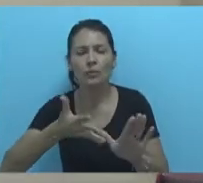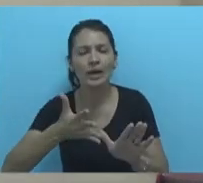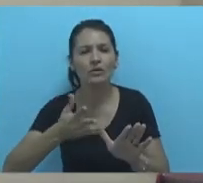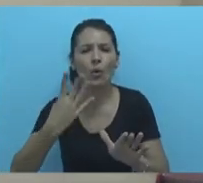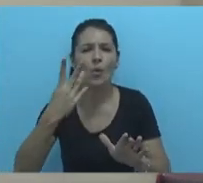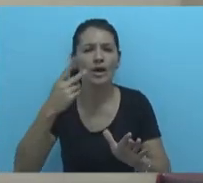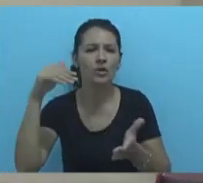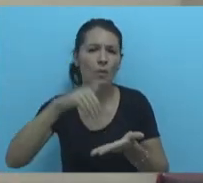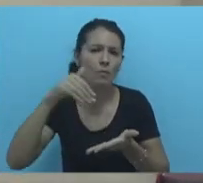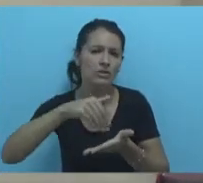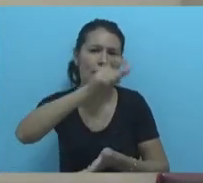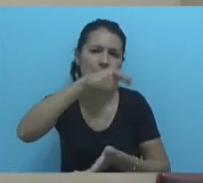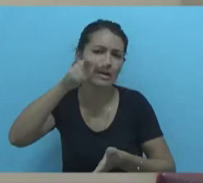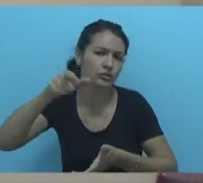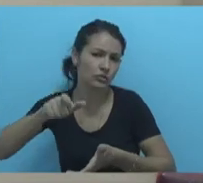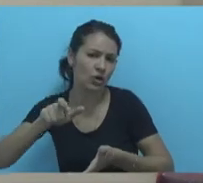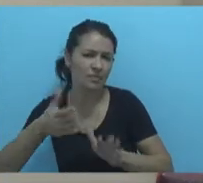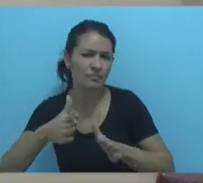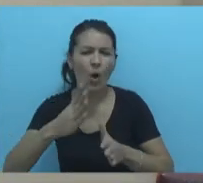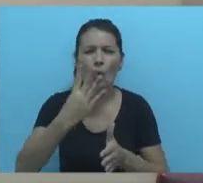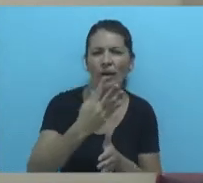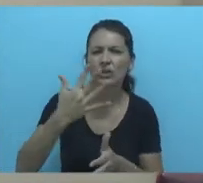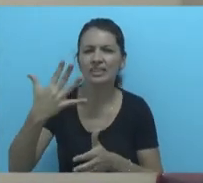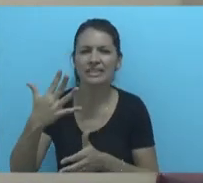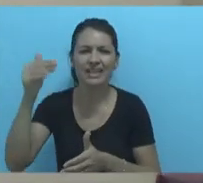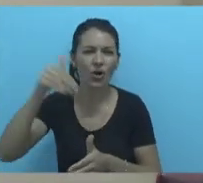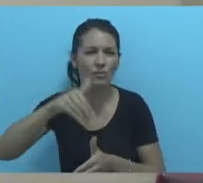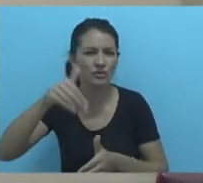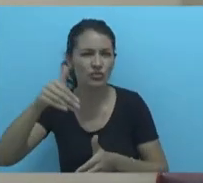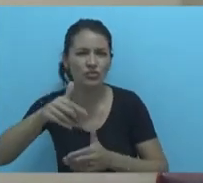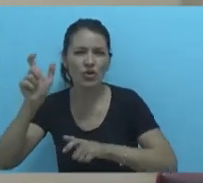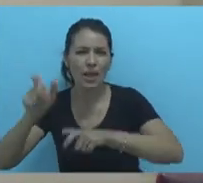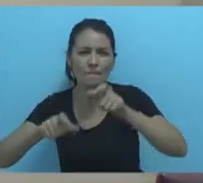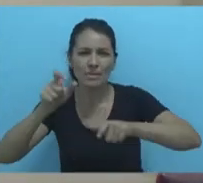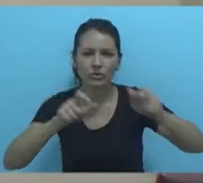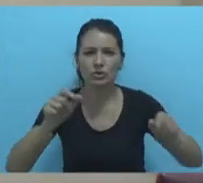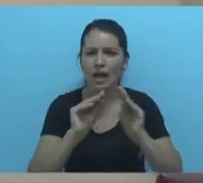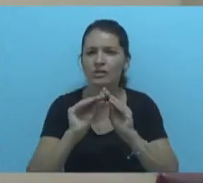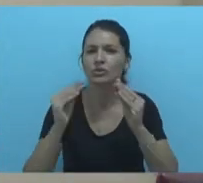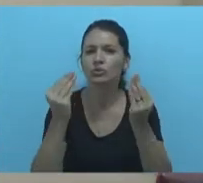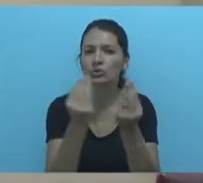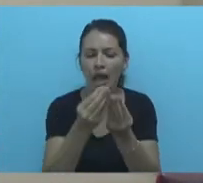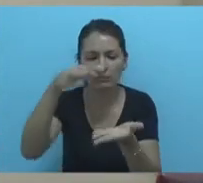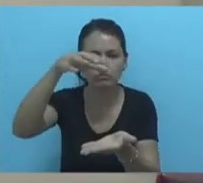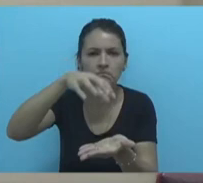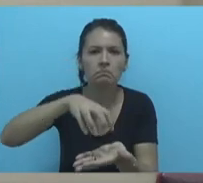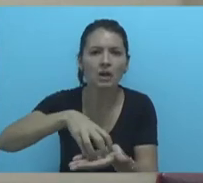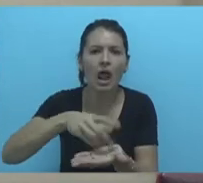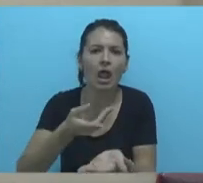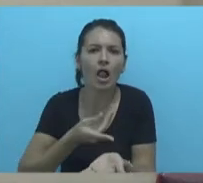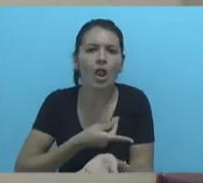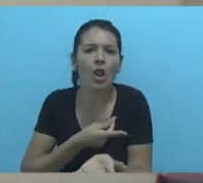2021 estaríamos rondando los 5 millones de personas. 5 millones de personas